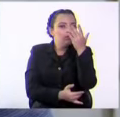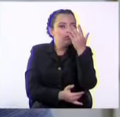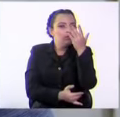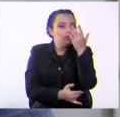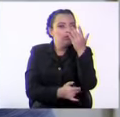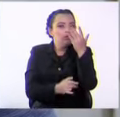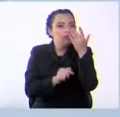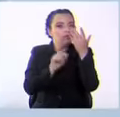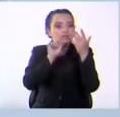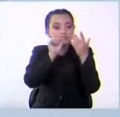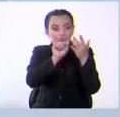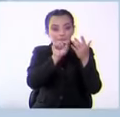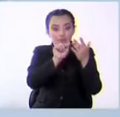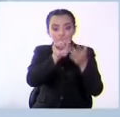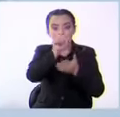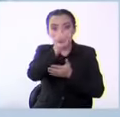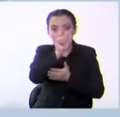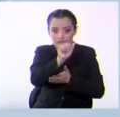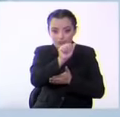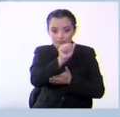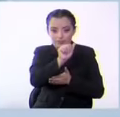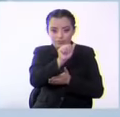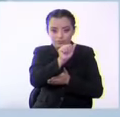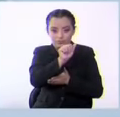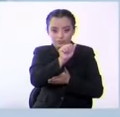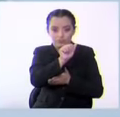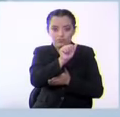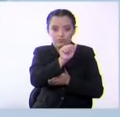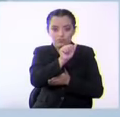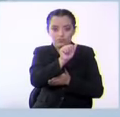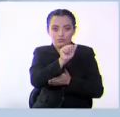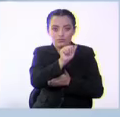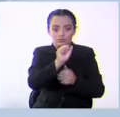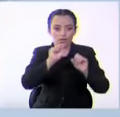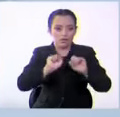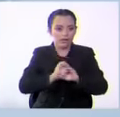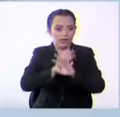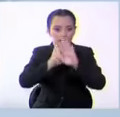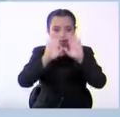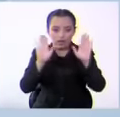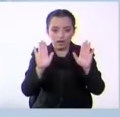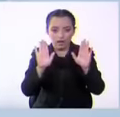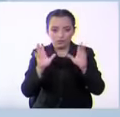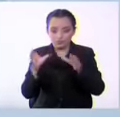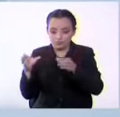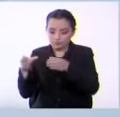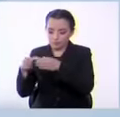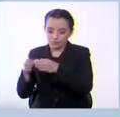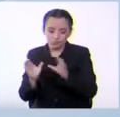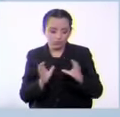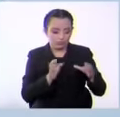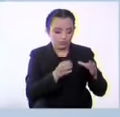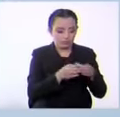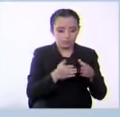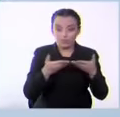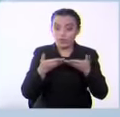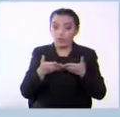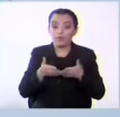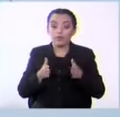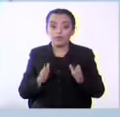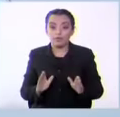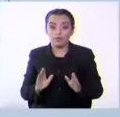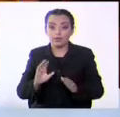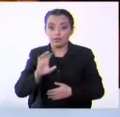tipo A. Bien, si puedes ver, es claro que la composición de la frecuencia alélica es muy diferente en El